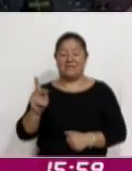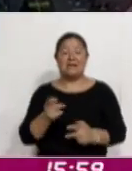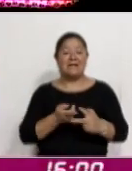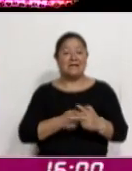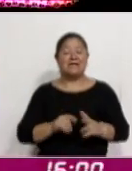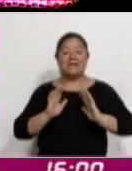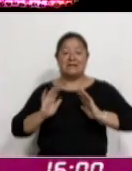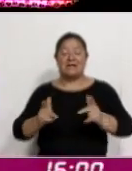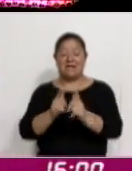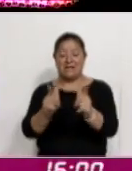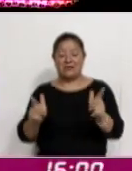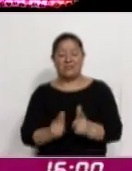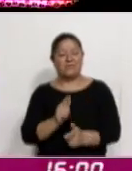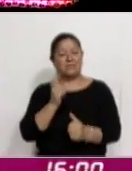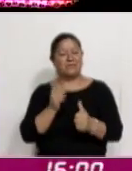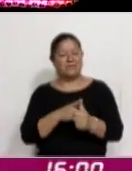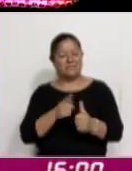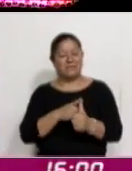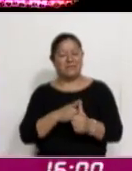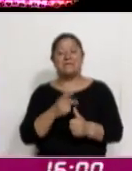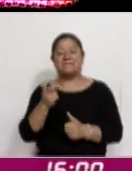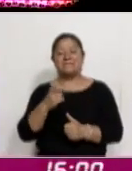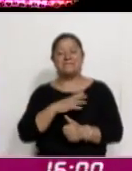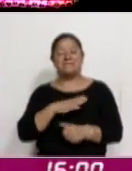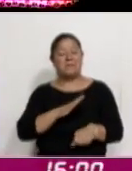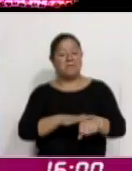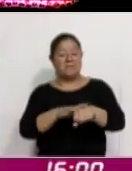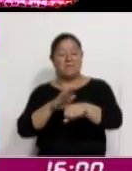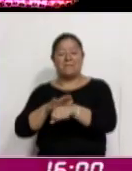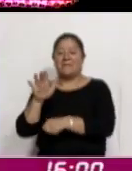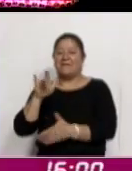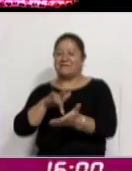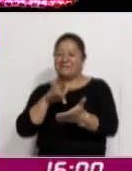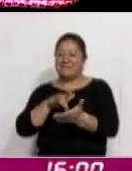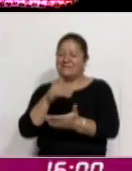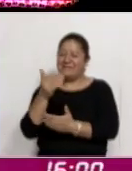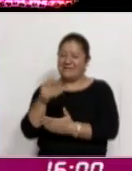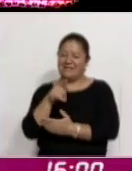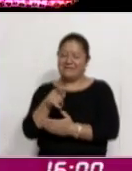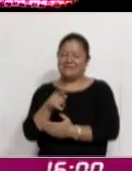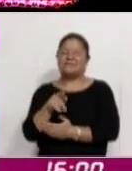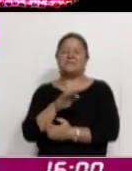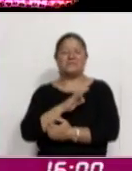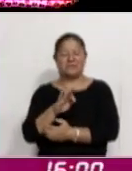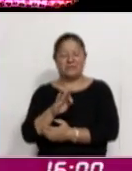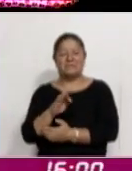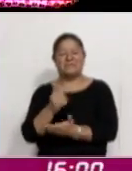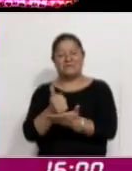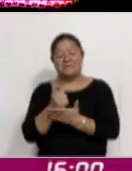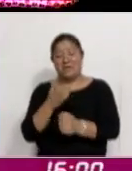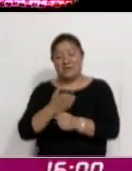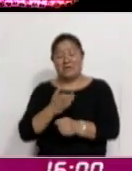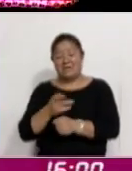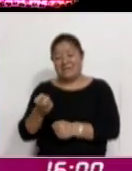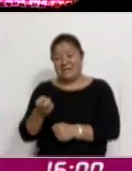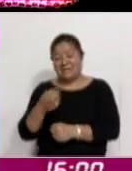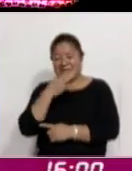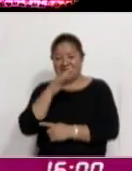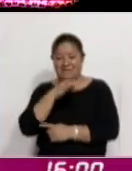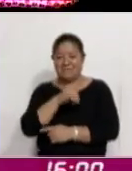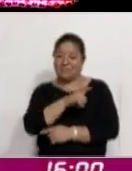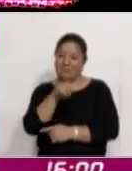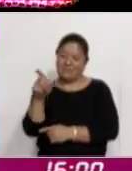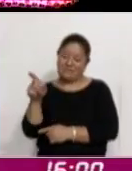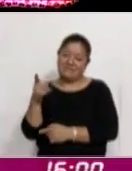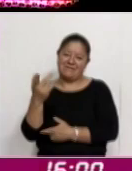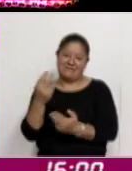grupo, así es que pues esto va para largo y muchísimas gracias por hacer posible todo este aniversario de